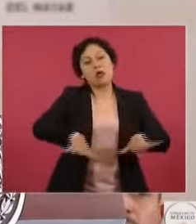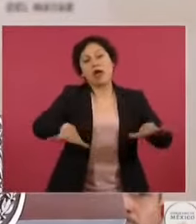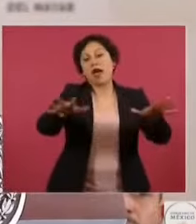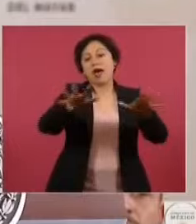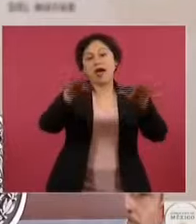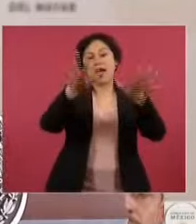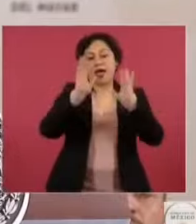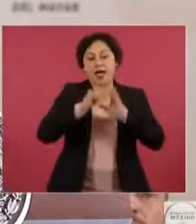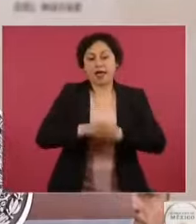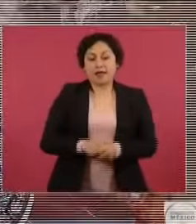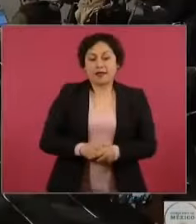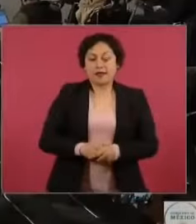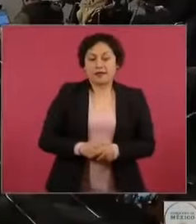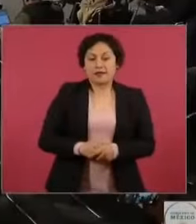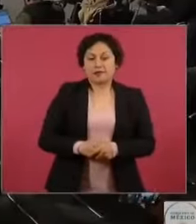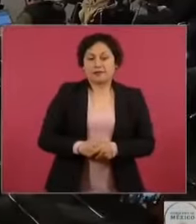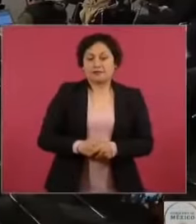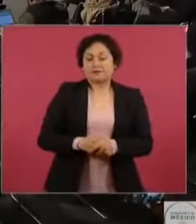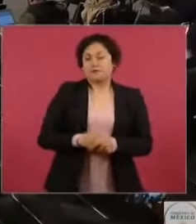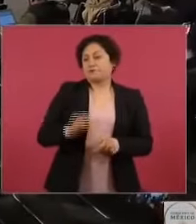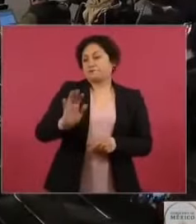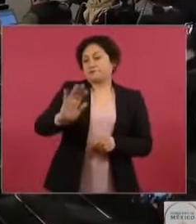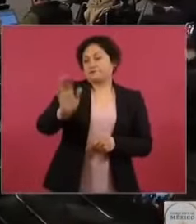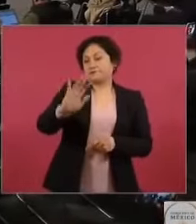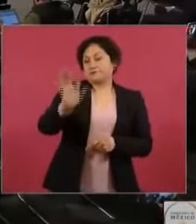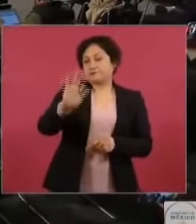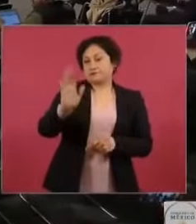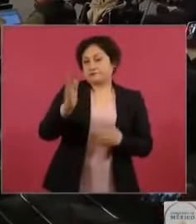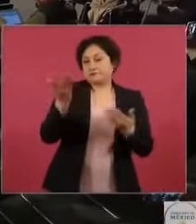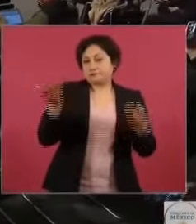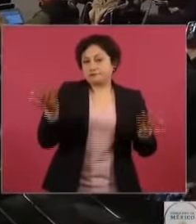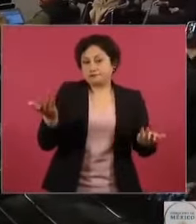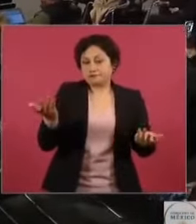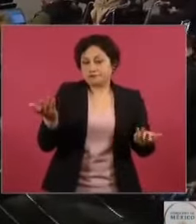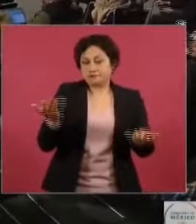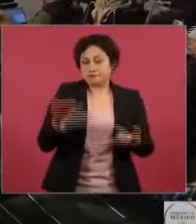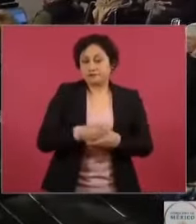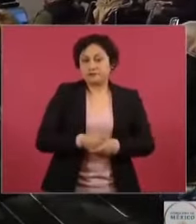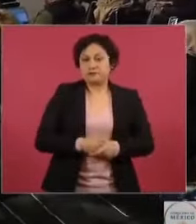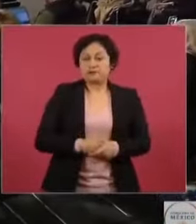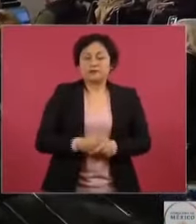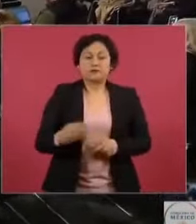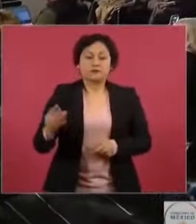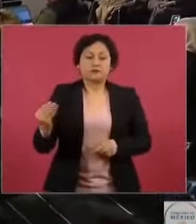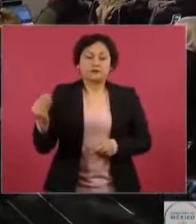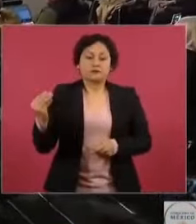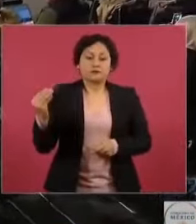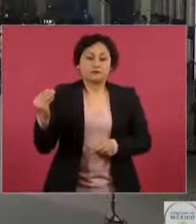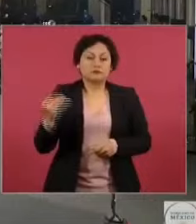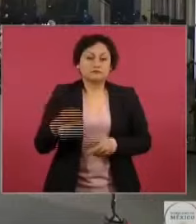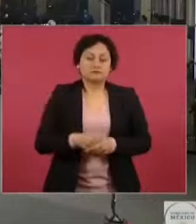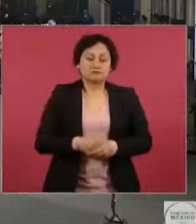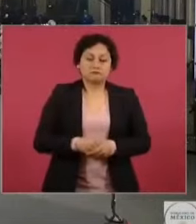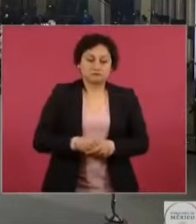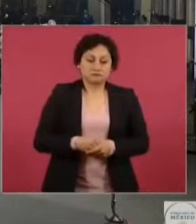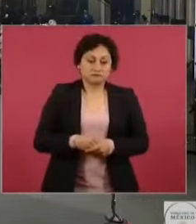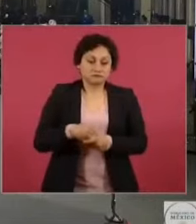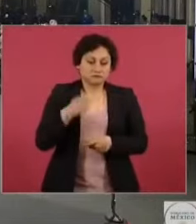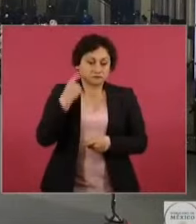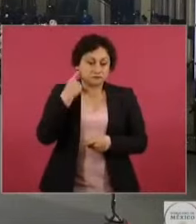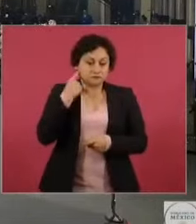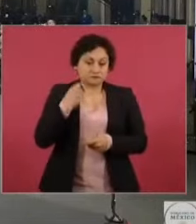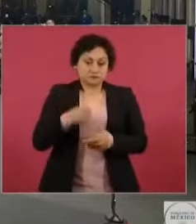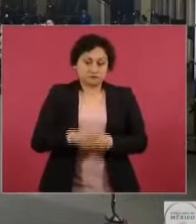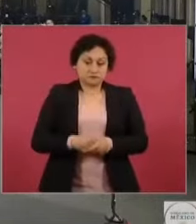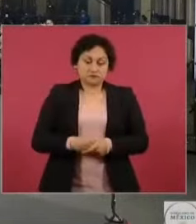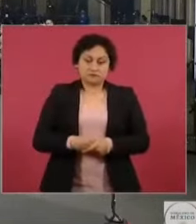tienen contacto con los grupos del crimen organizado y que pueden intimidar a los periodistas o a los funcionarios. Todas las hipótesis caben, lamentablemente Carlos, en